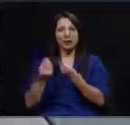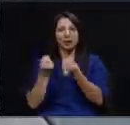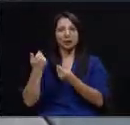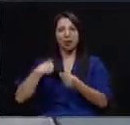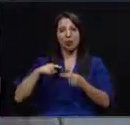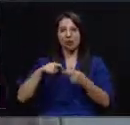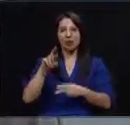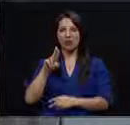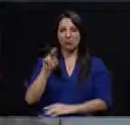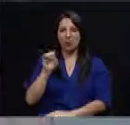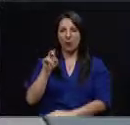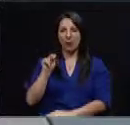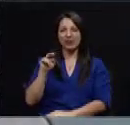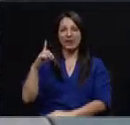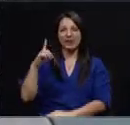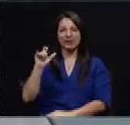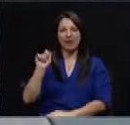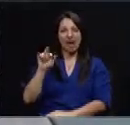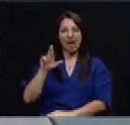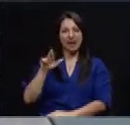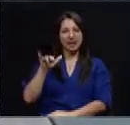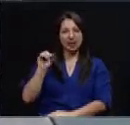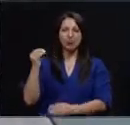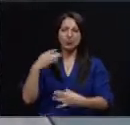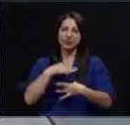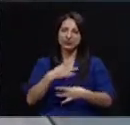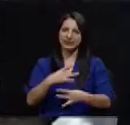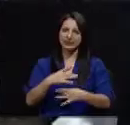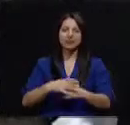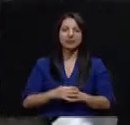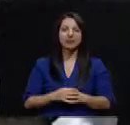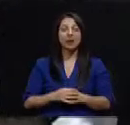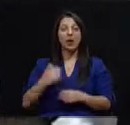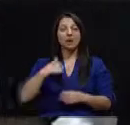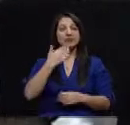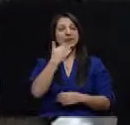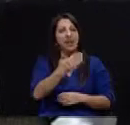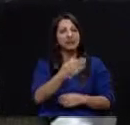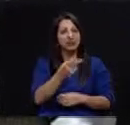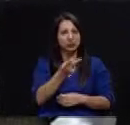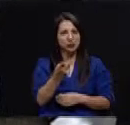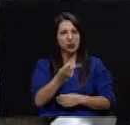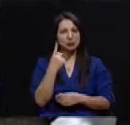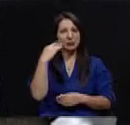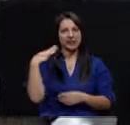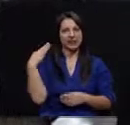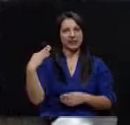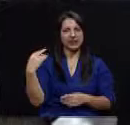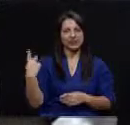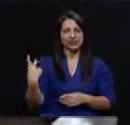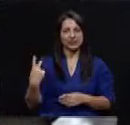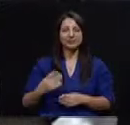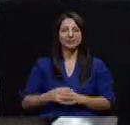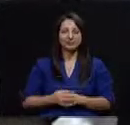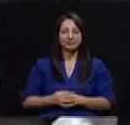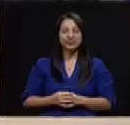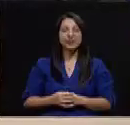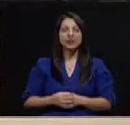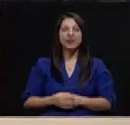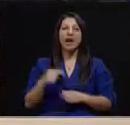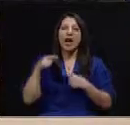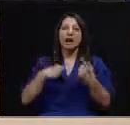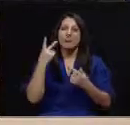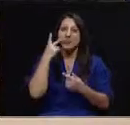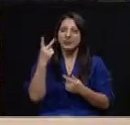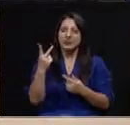Rubén Darío Arena, muy interesante. Muchas gracias, bueno. Rocío, gracias Roberto por invitarnos. Vamos a ver